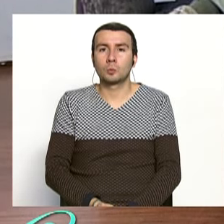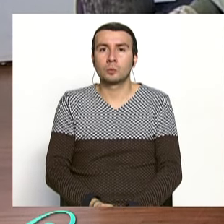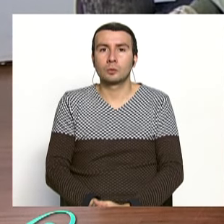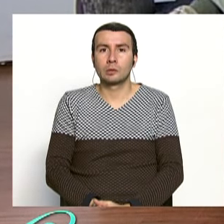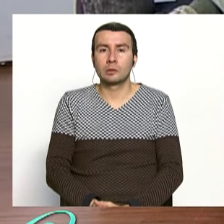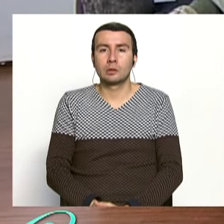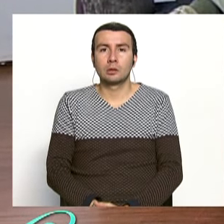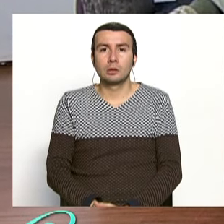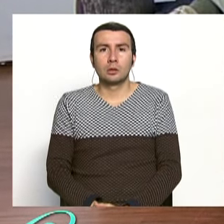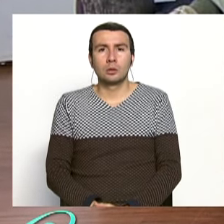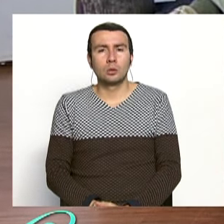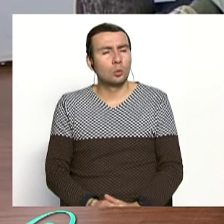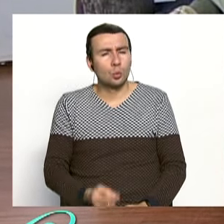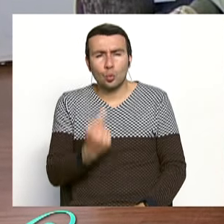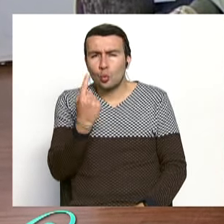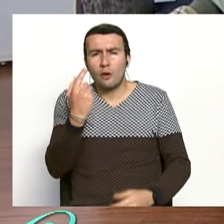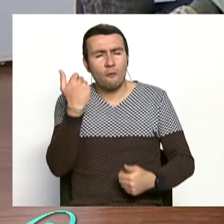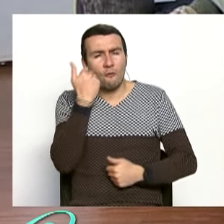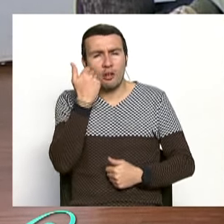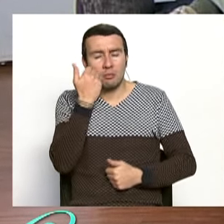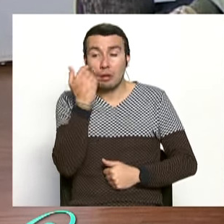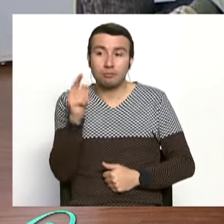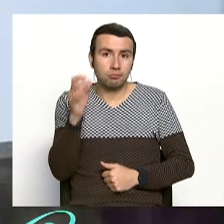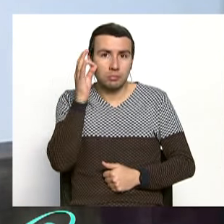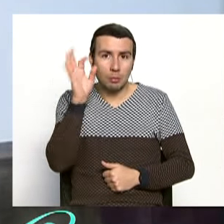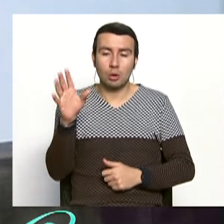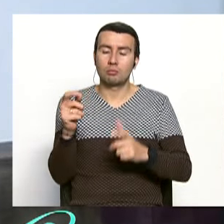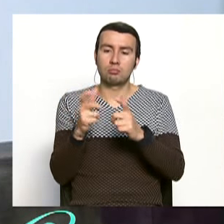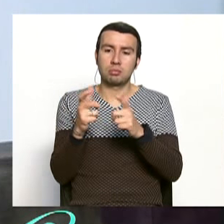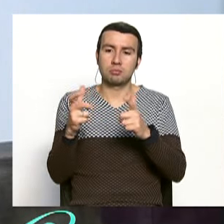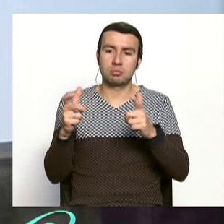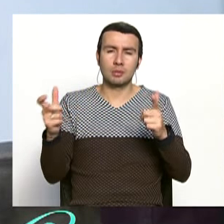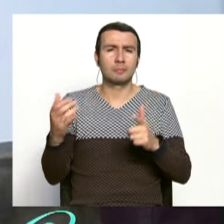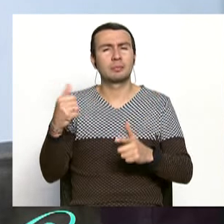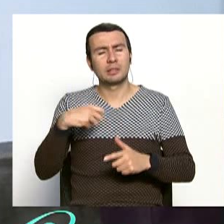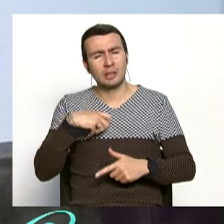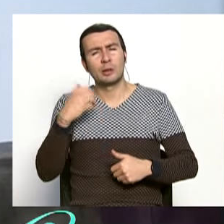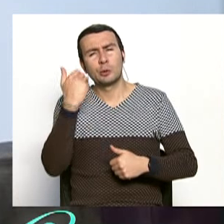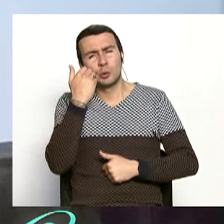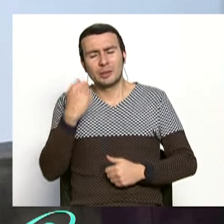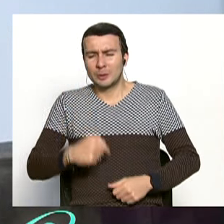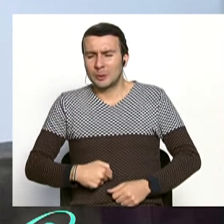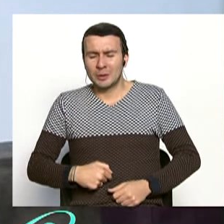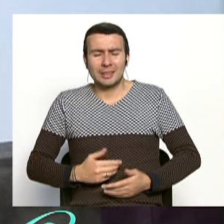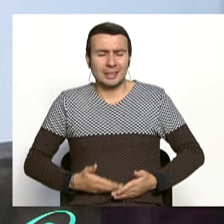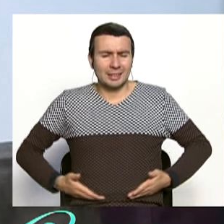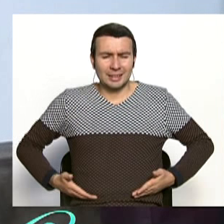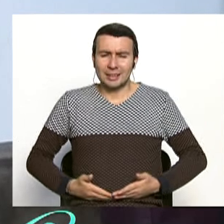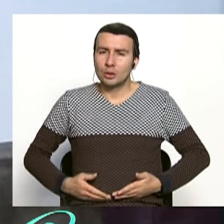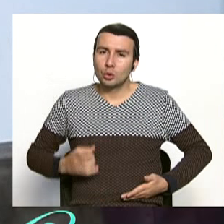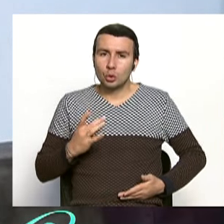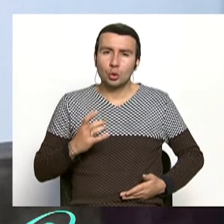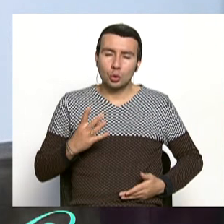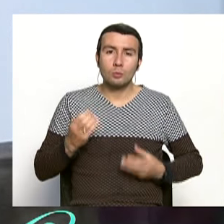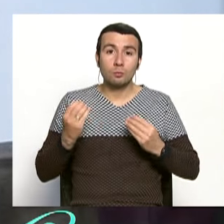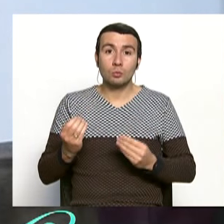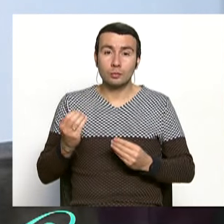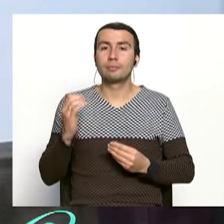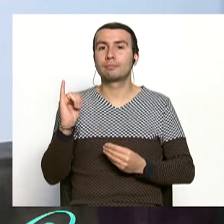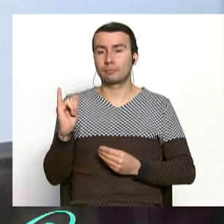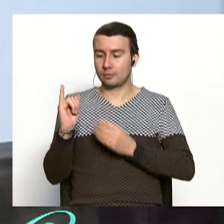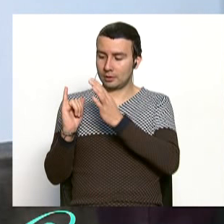mayor frecuencia encontramos en las pacientes con dolor pélvico crónico es la endometriosis